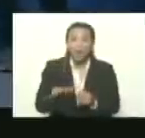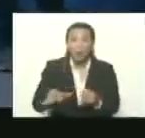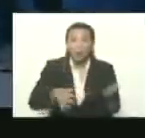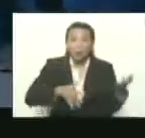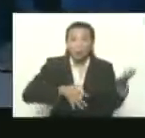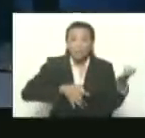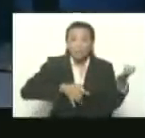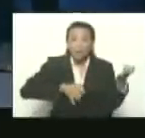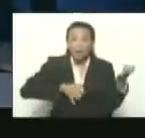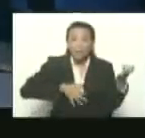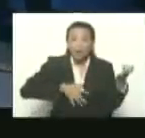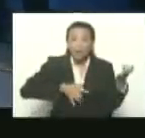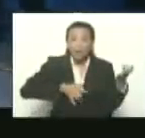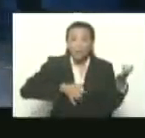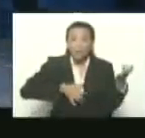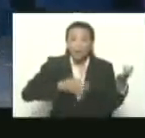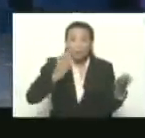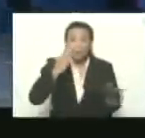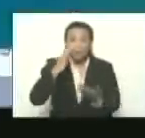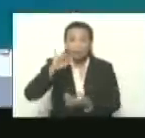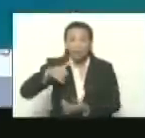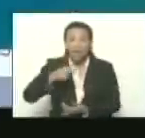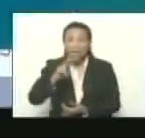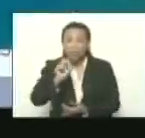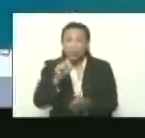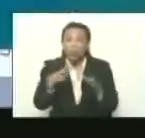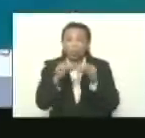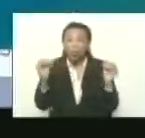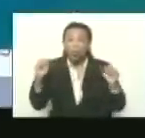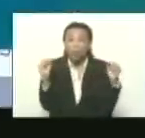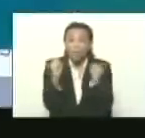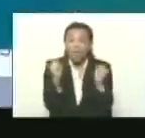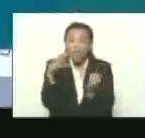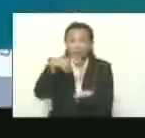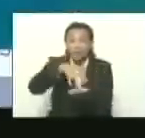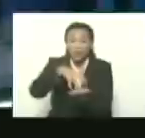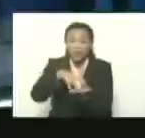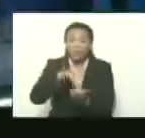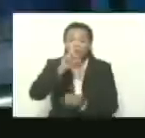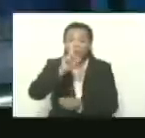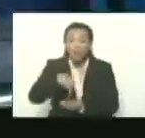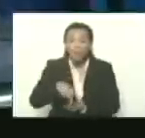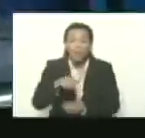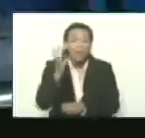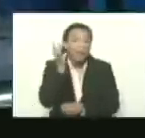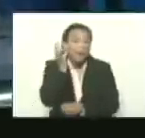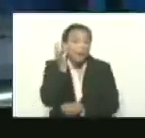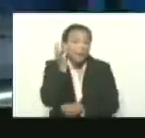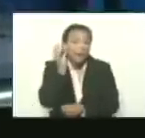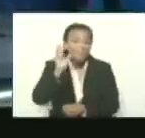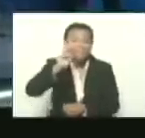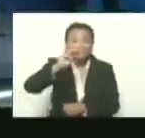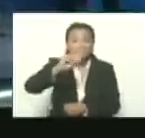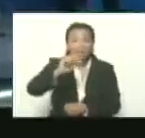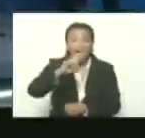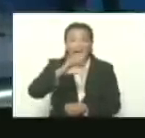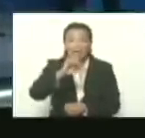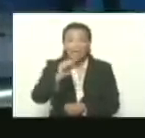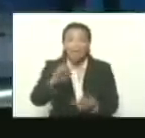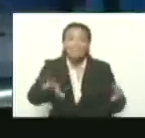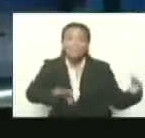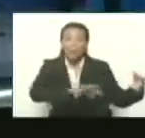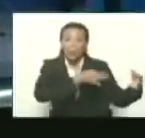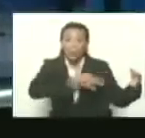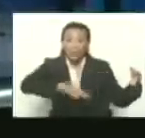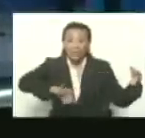Eduardo Dávila, todos de Mérida, ¿verdad? Y también tenemos a María Fernanda Contreras,